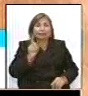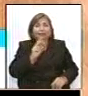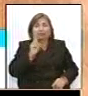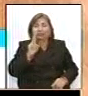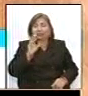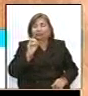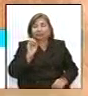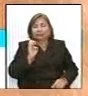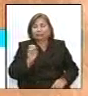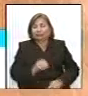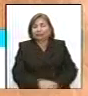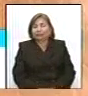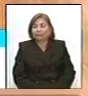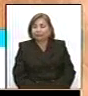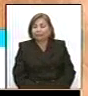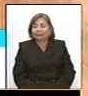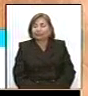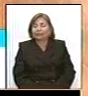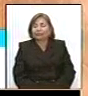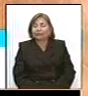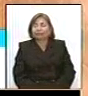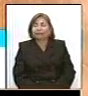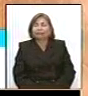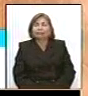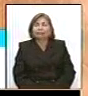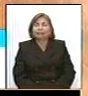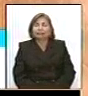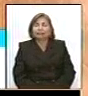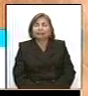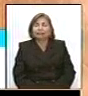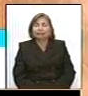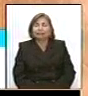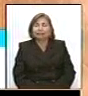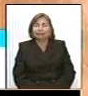febrero. Y